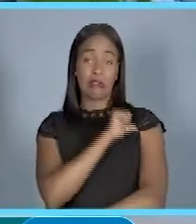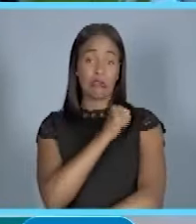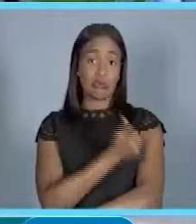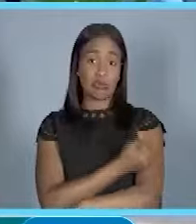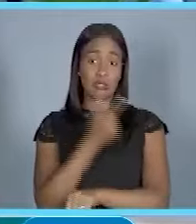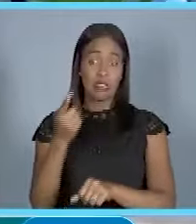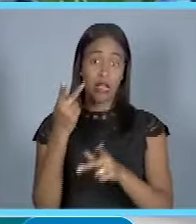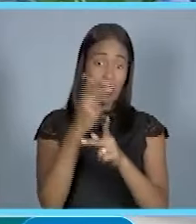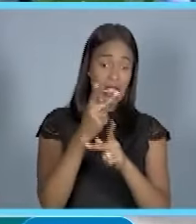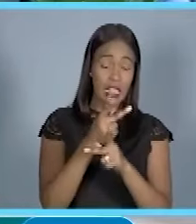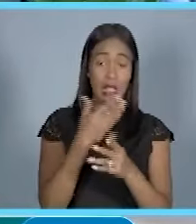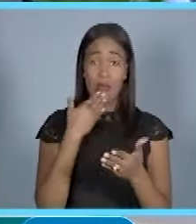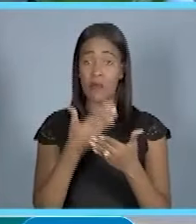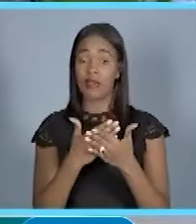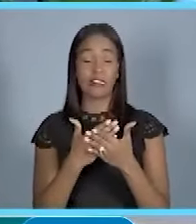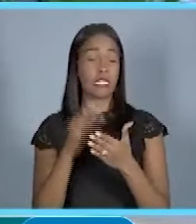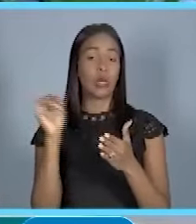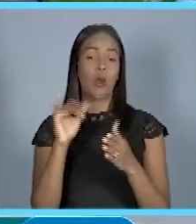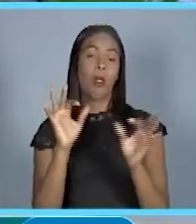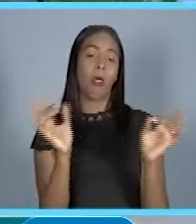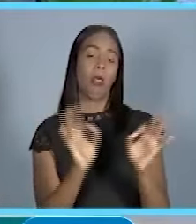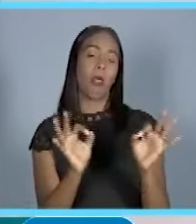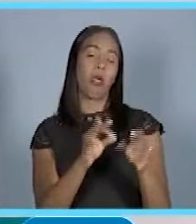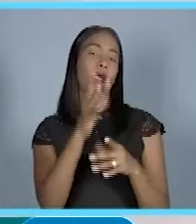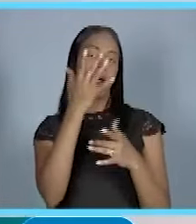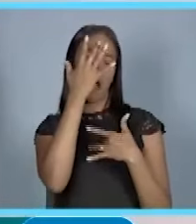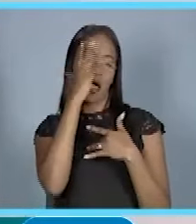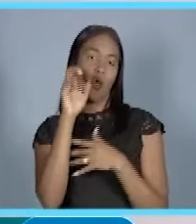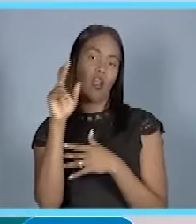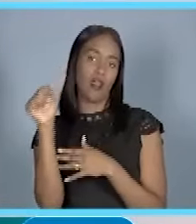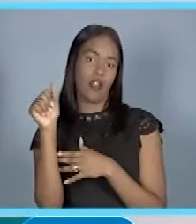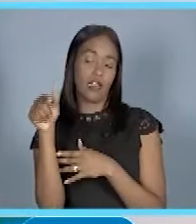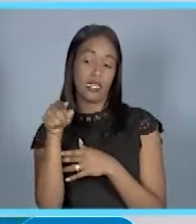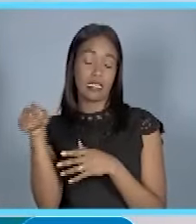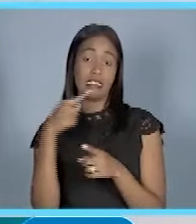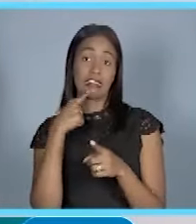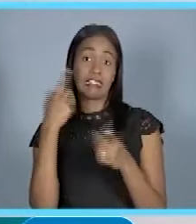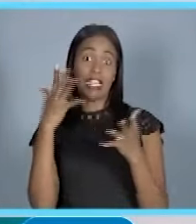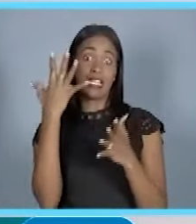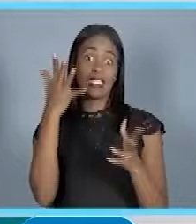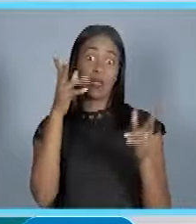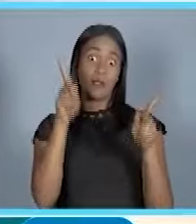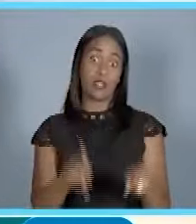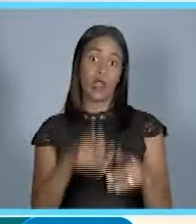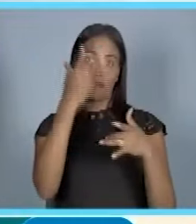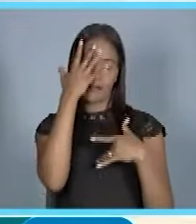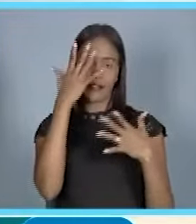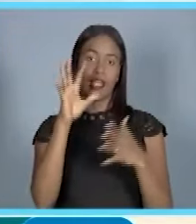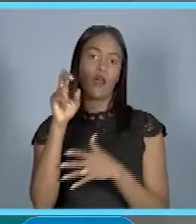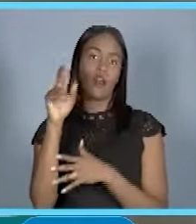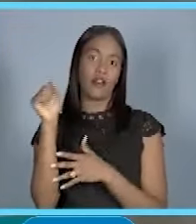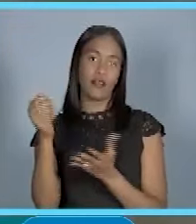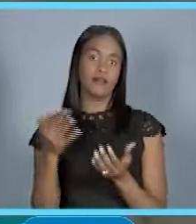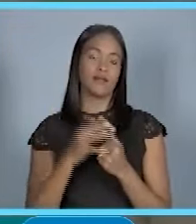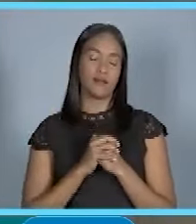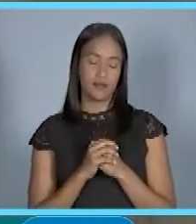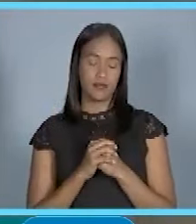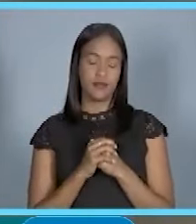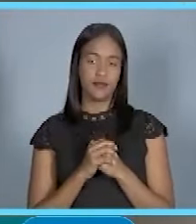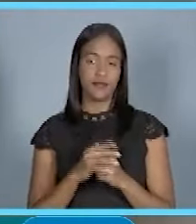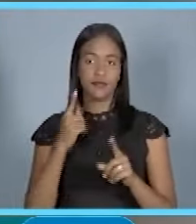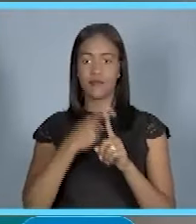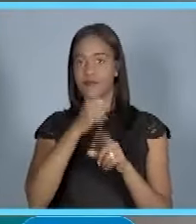con hermetismo la situación del cólera, donde alegan ya hay cinco casos confirmados.